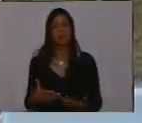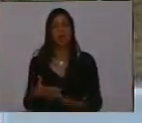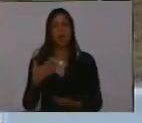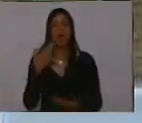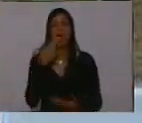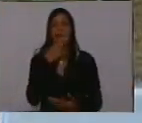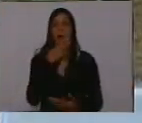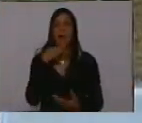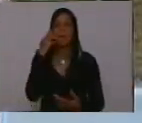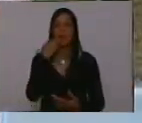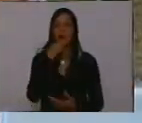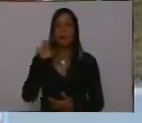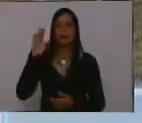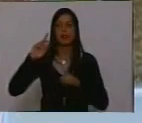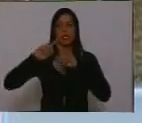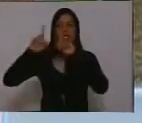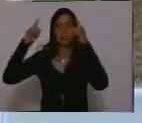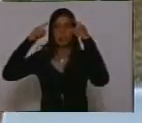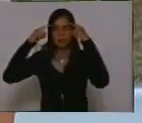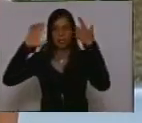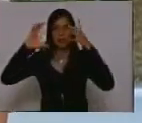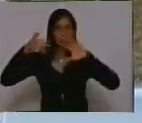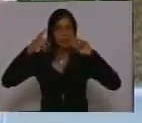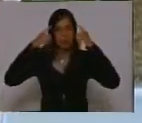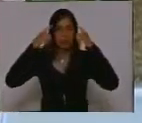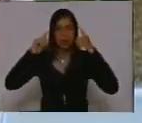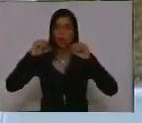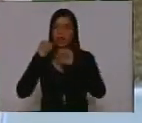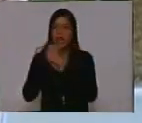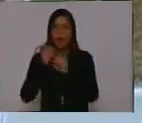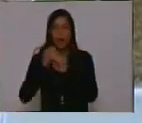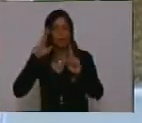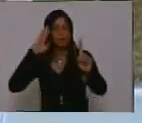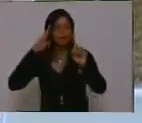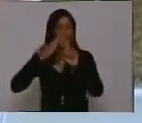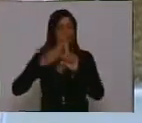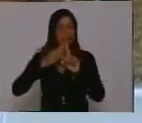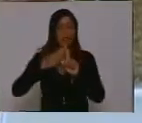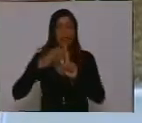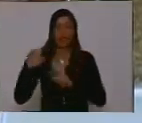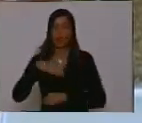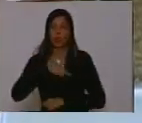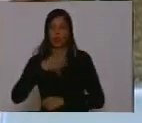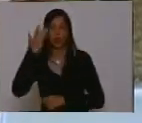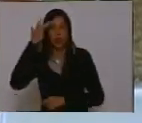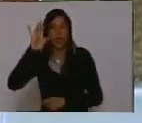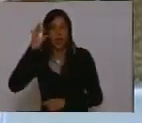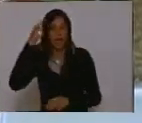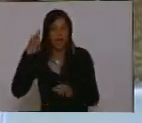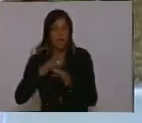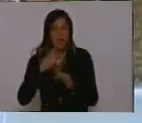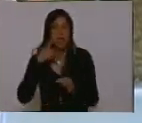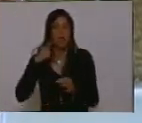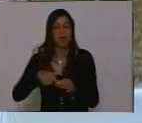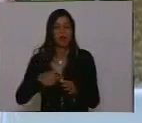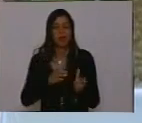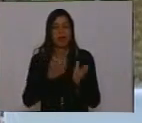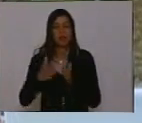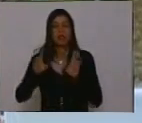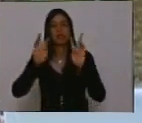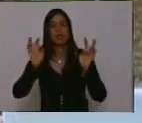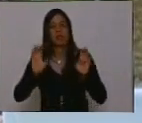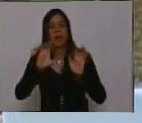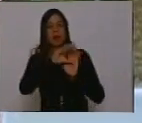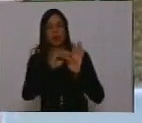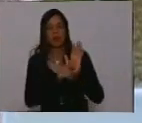promesas distintas al esfuerzo del trabajo. Si queremos hacer una convocatoria, si creemos que debe existir un capítulo de juventud en la Constitución de